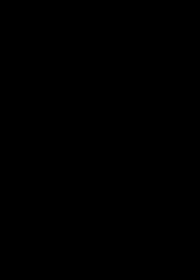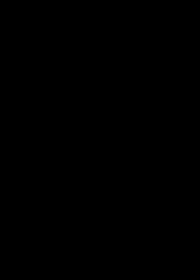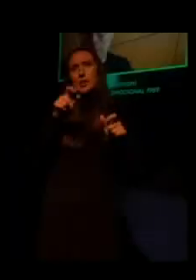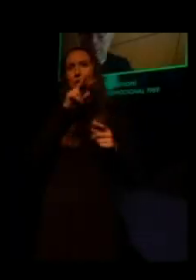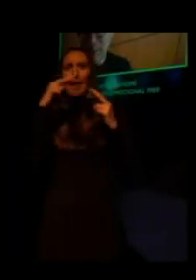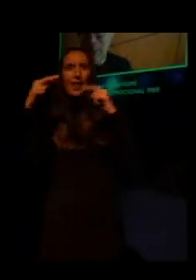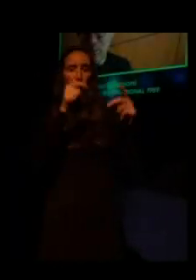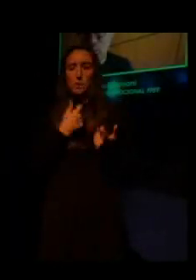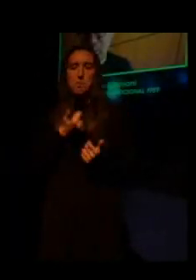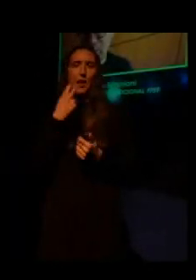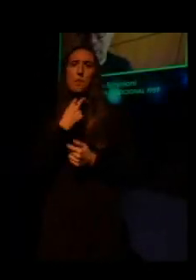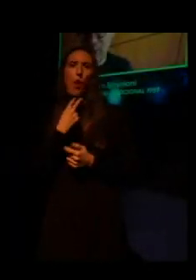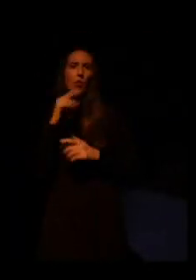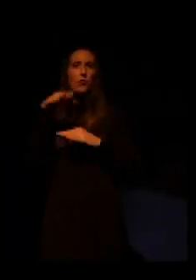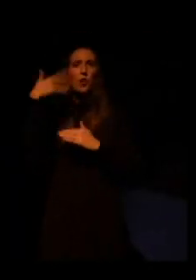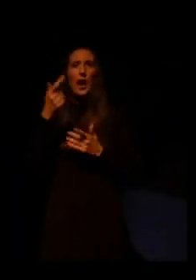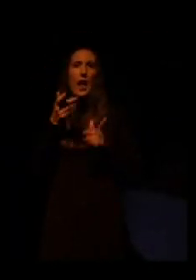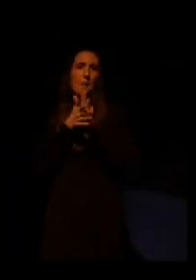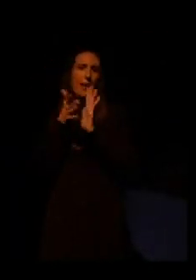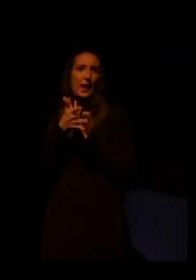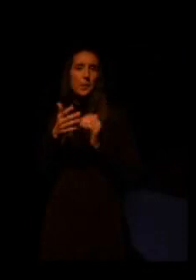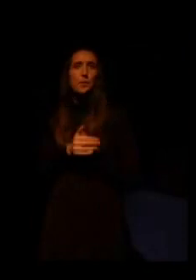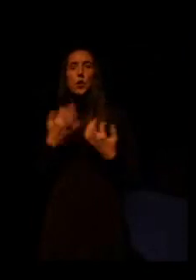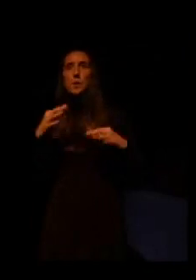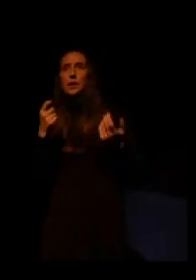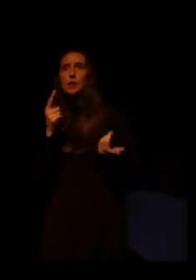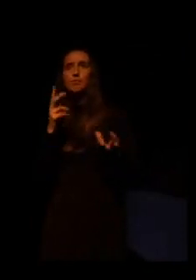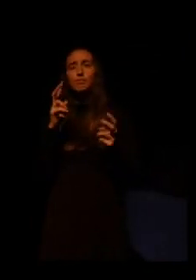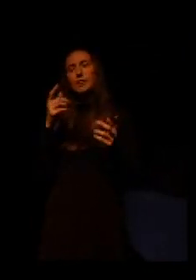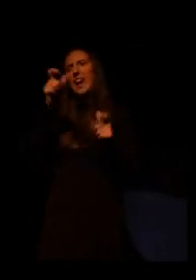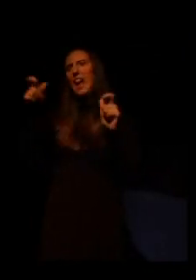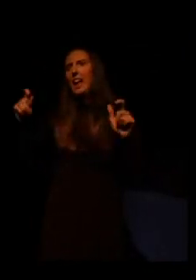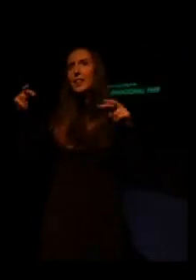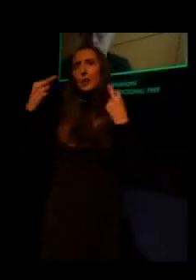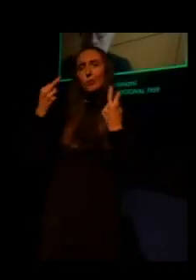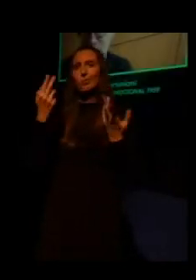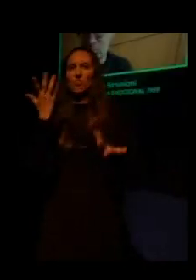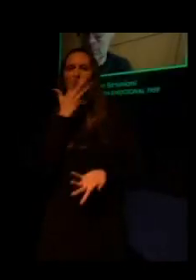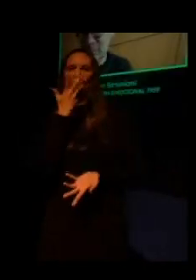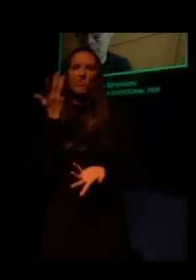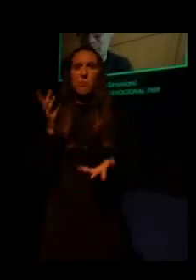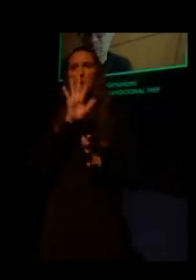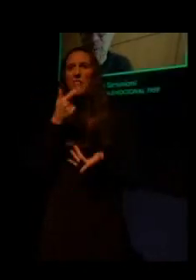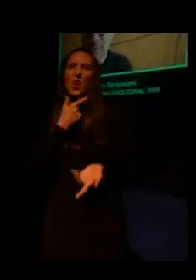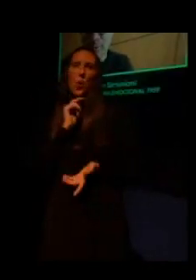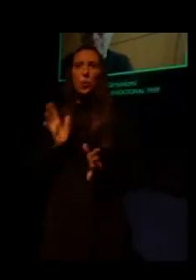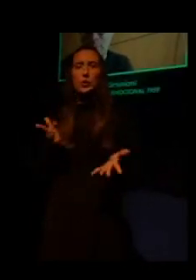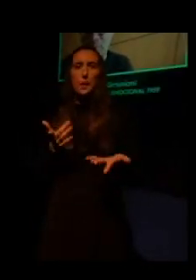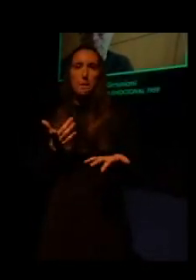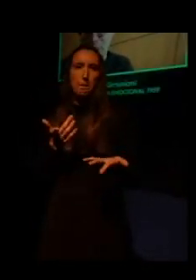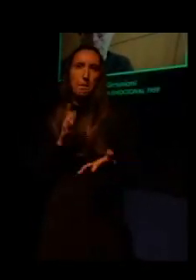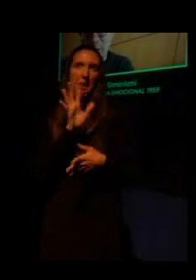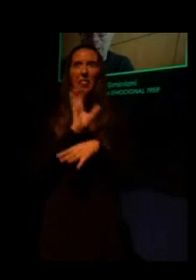siempre suele ser mirada con sospecha desde el ámbito del guión, siempre suele ser mirado como algo no esencialmente